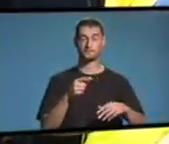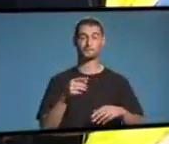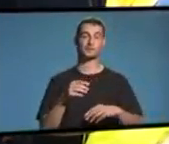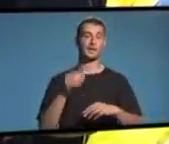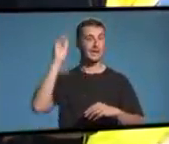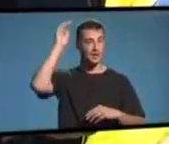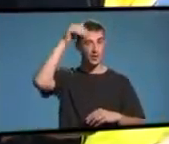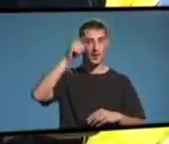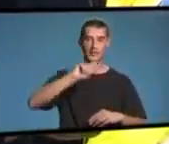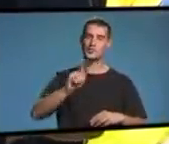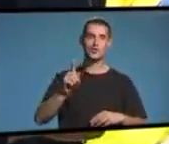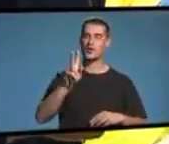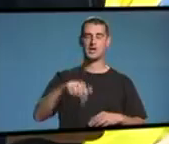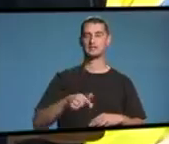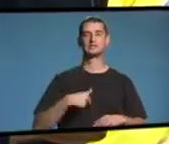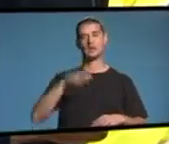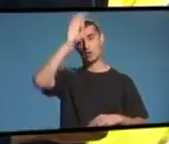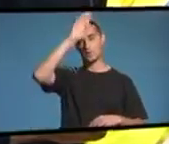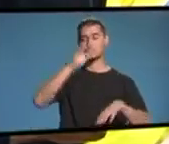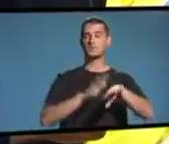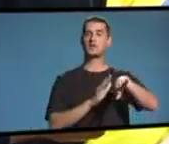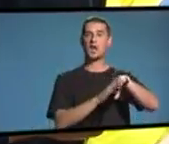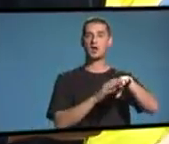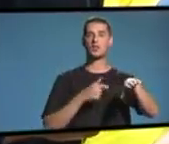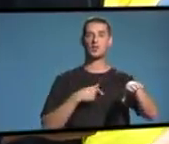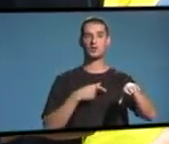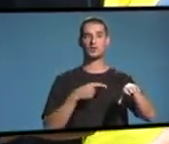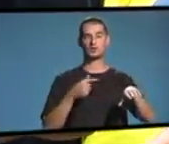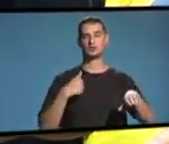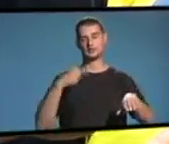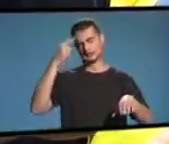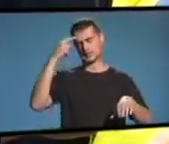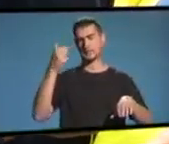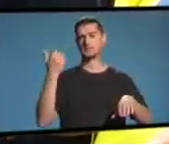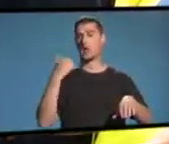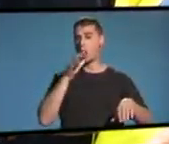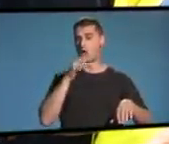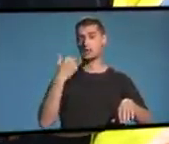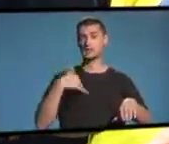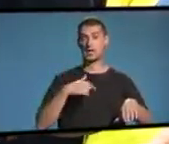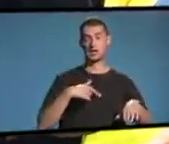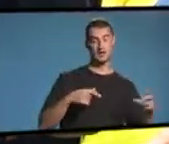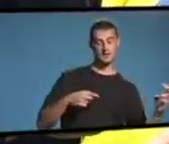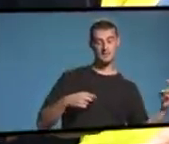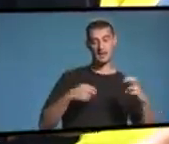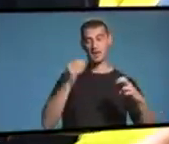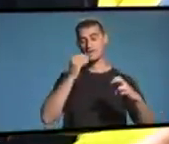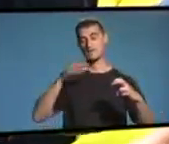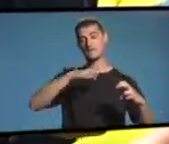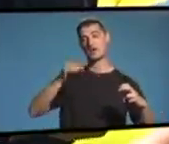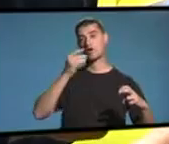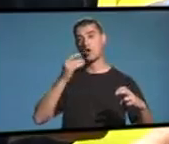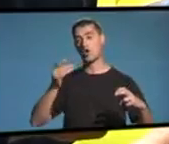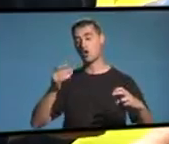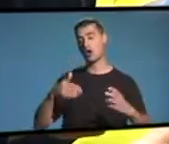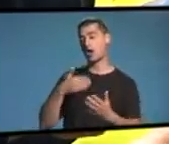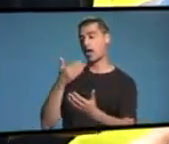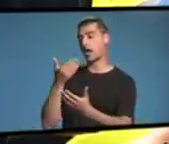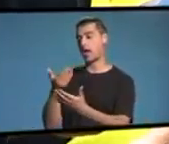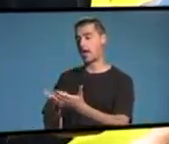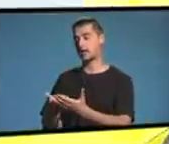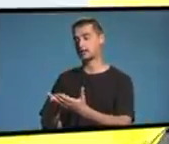o xa que é agora, eu creo que hai un mes largo de onde se va a notar esa repercusión a nivel nacional. O Centro de Contidos, empresa pioneira